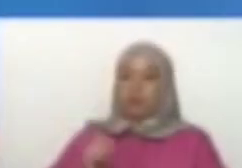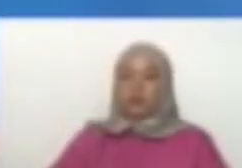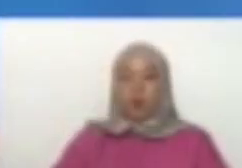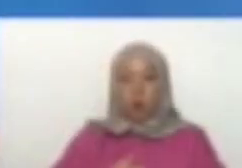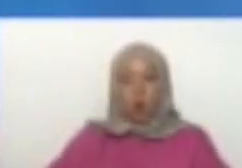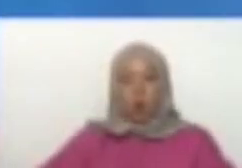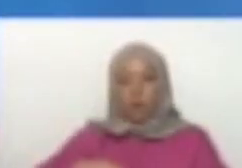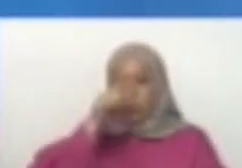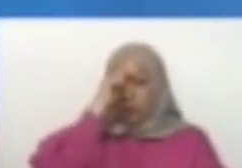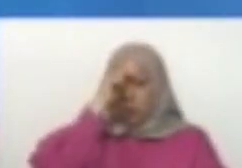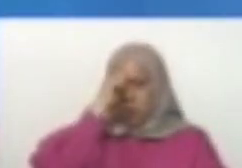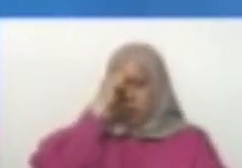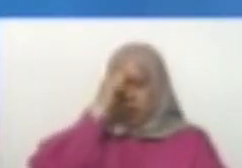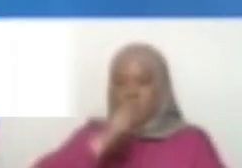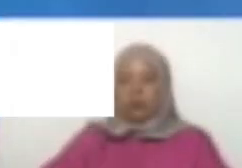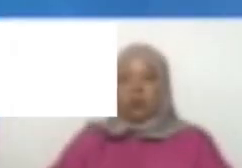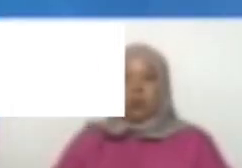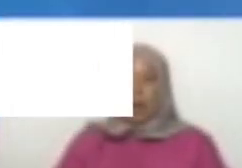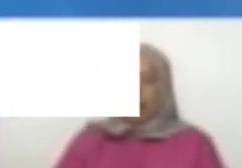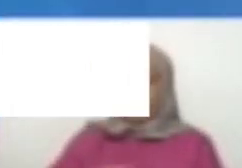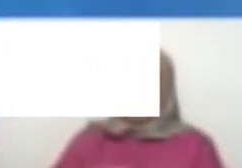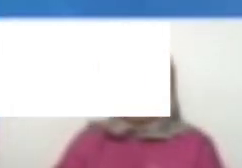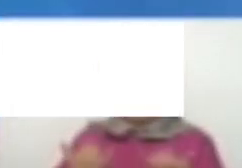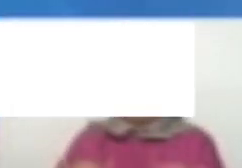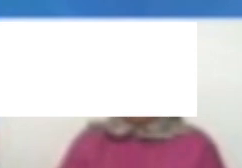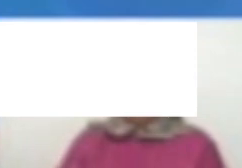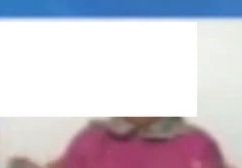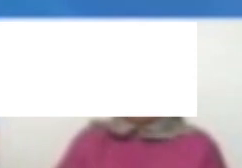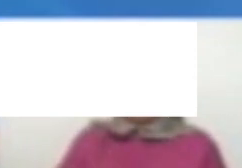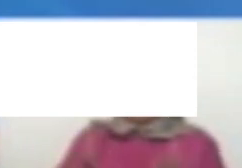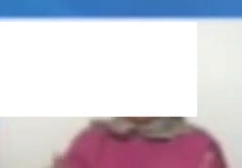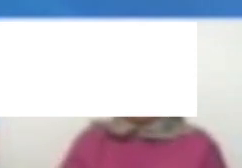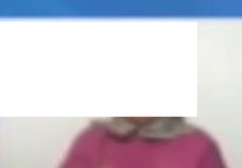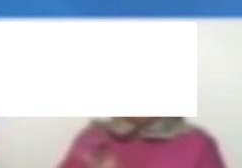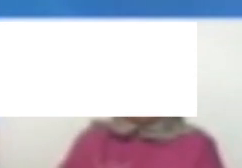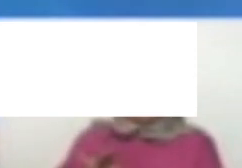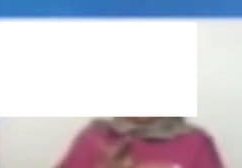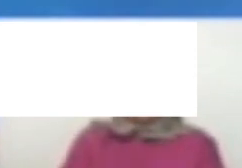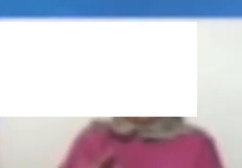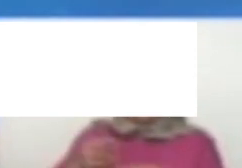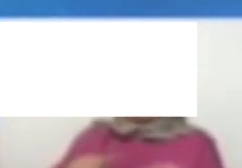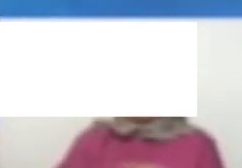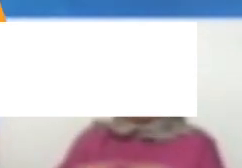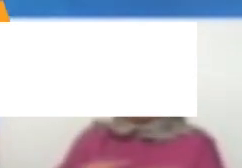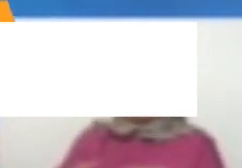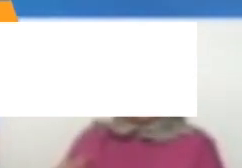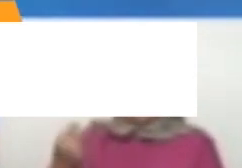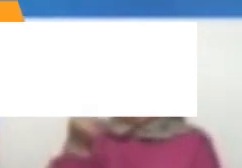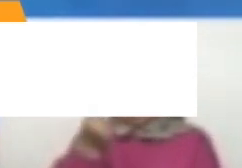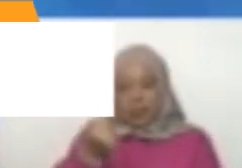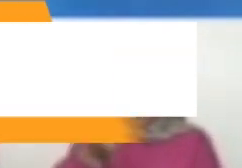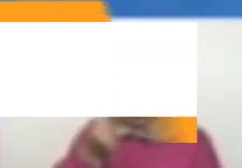Gobierno de la República de Turquía relativo a la promoción y protección recíproca de inversiones.